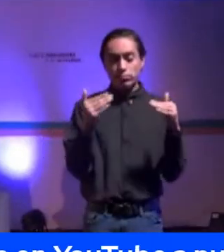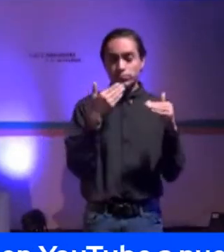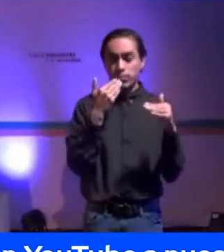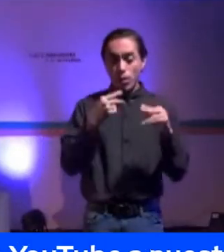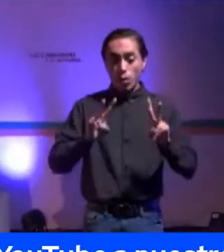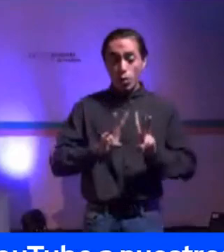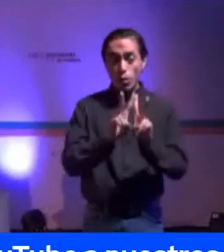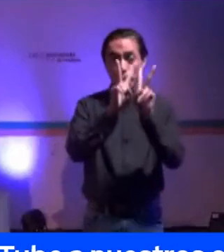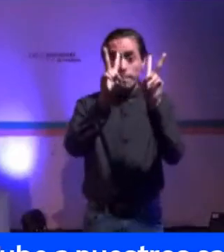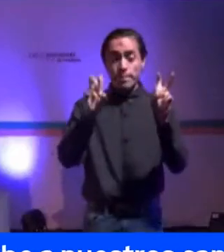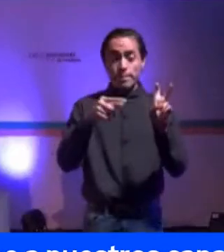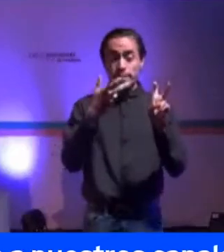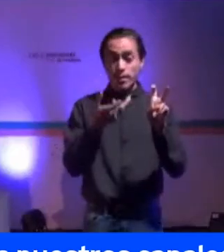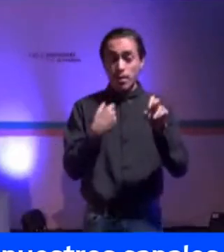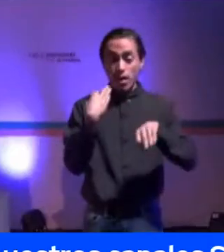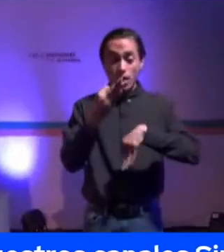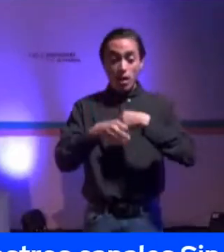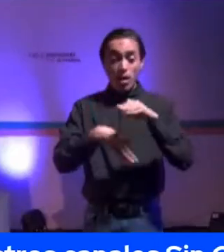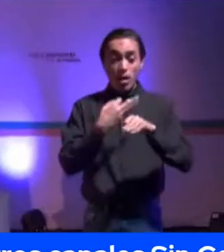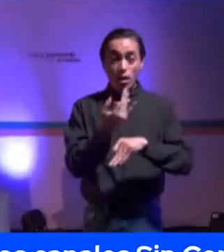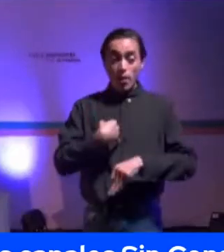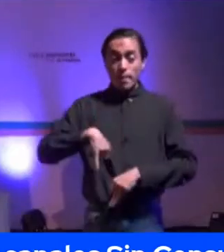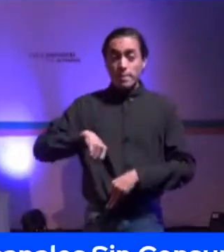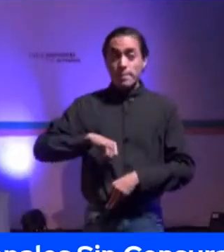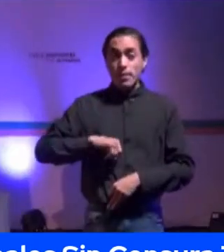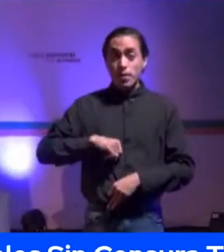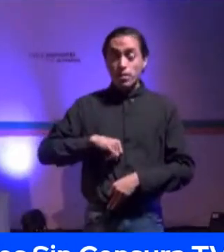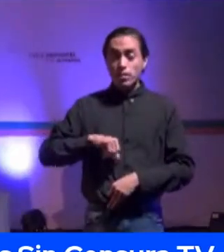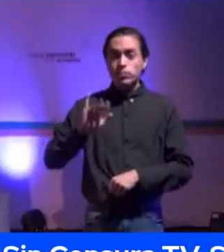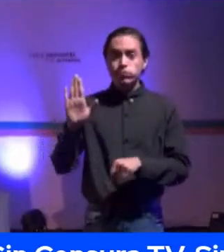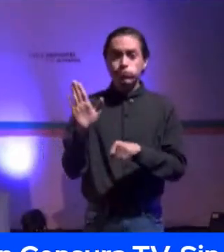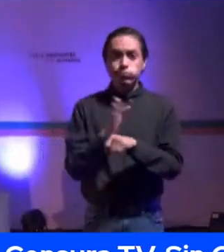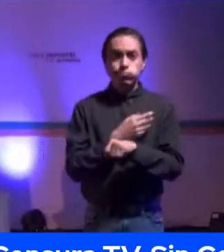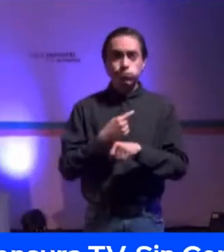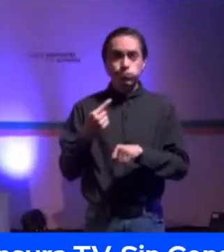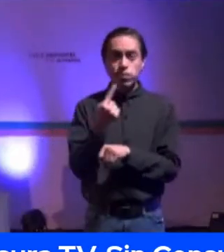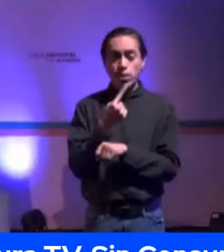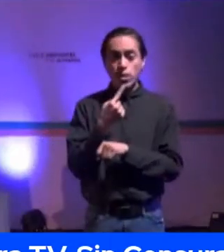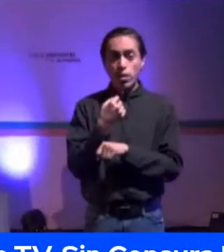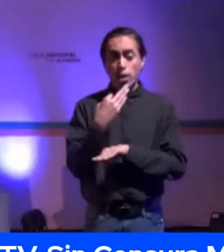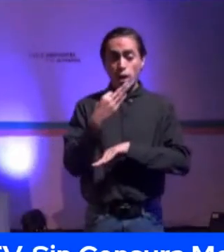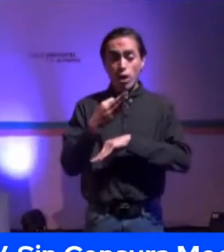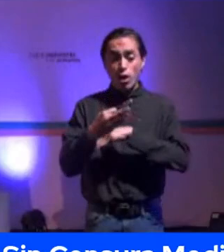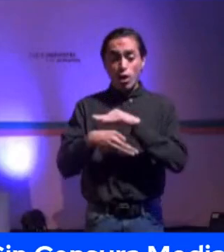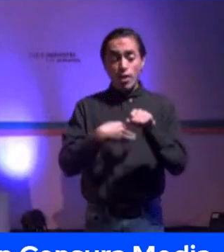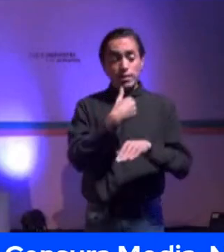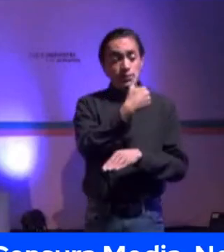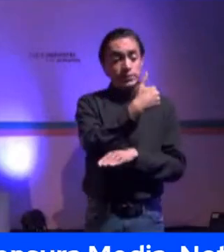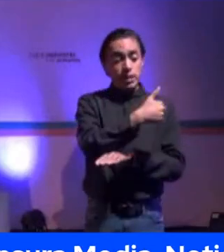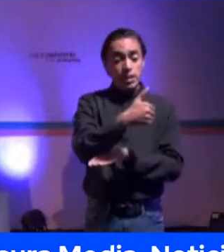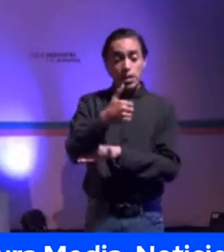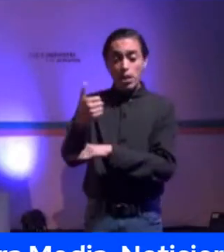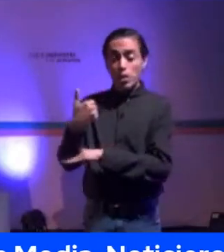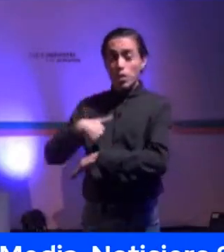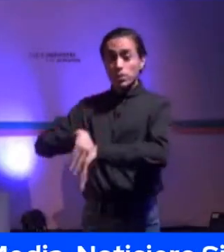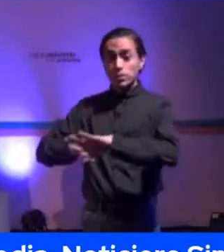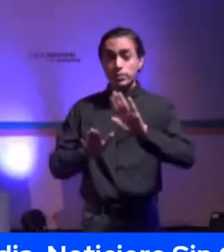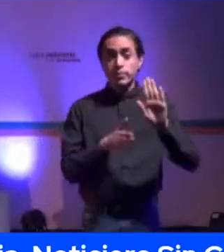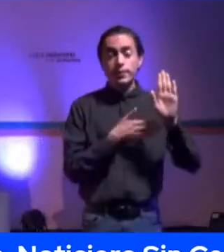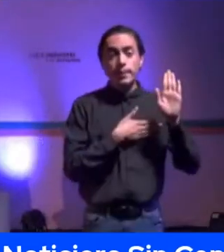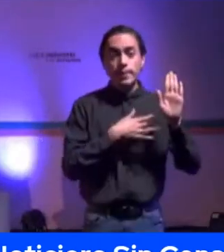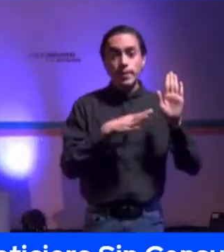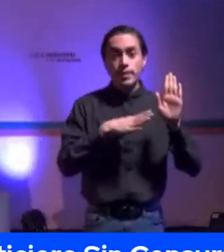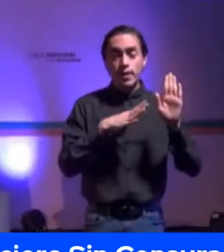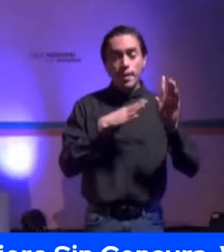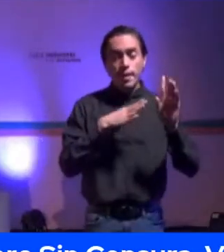tema que nos compete a todos, porque todas las trincheras están comprometidas